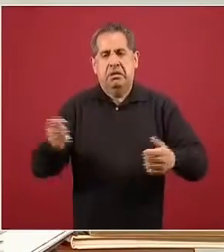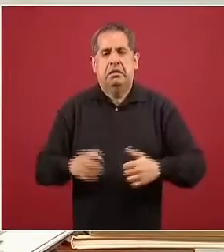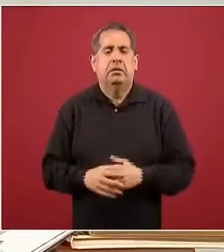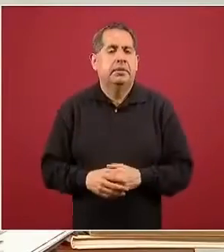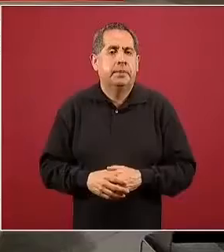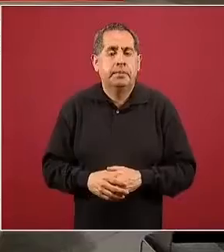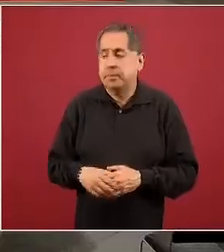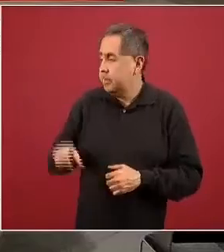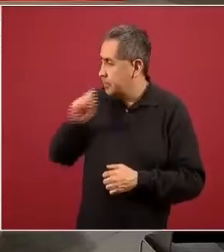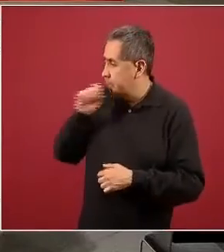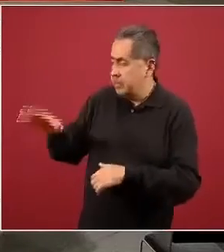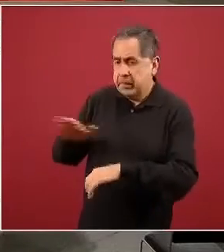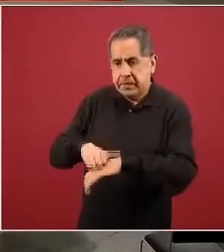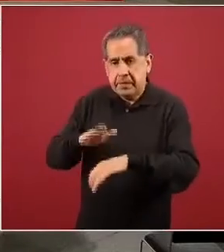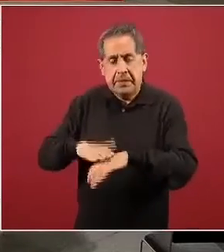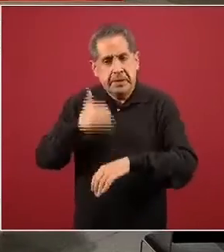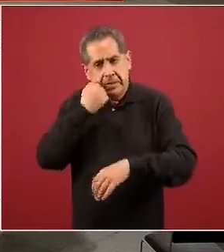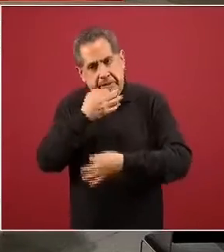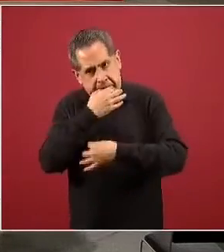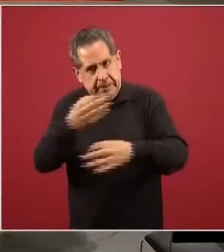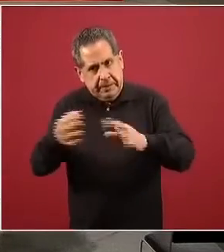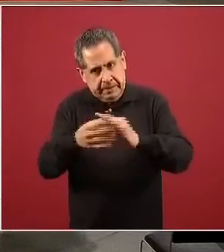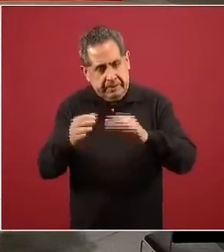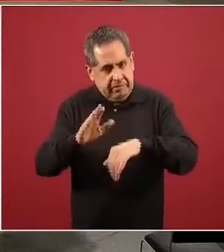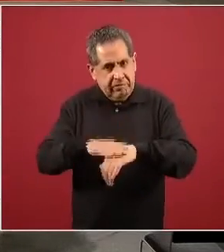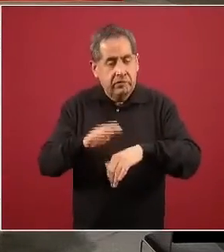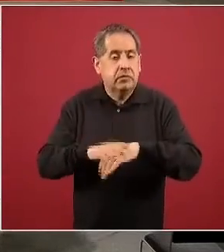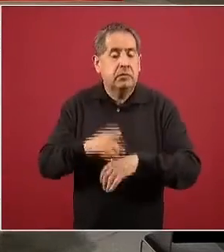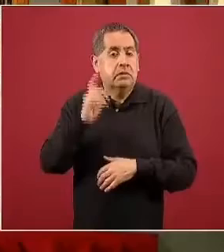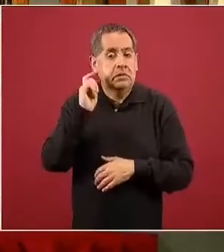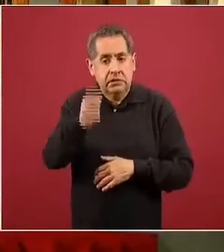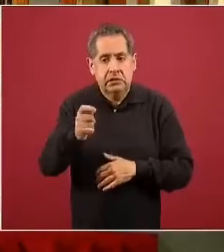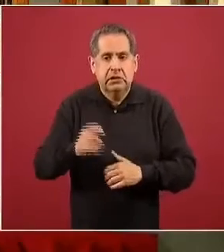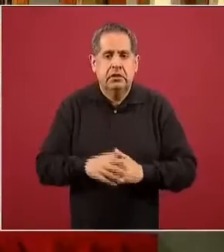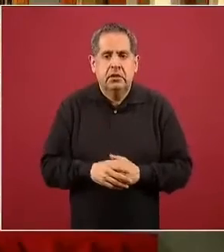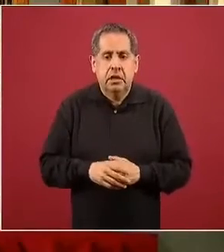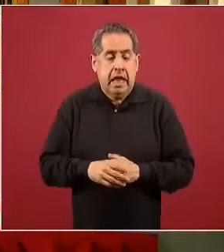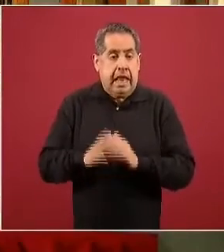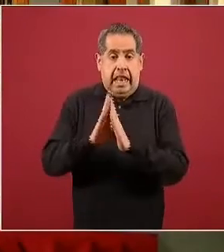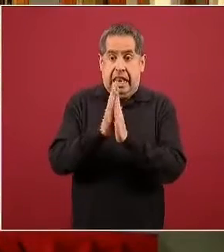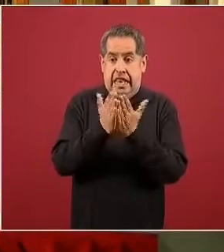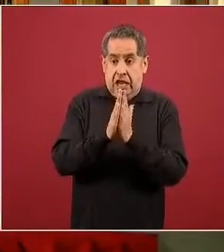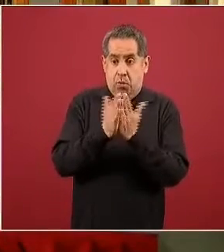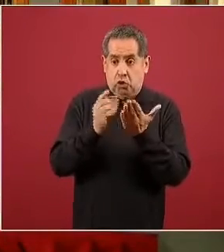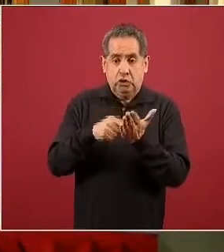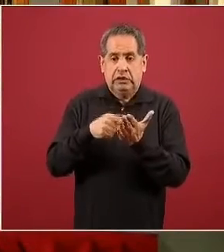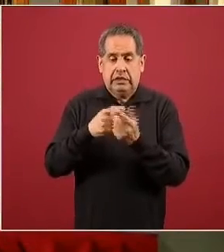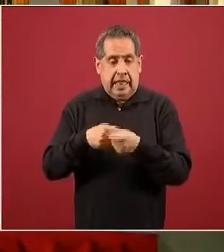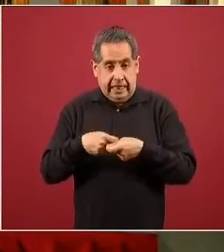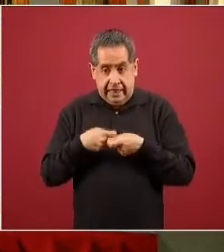También quisiera señalar que la permanencia de los libros una vez que se